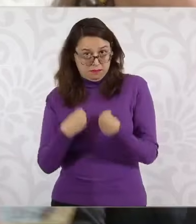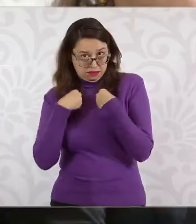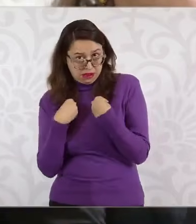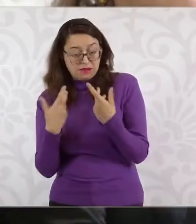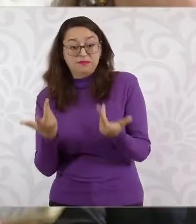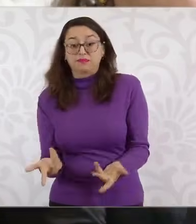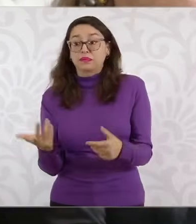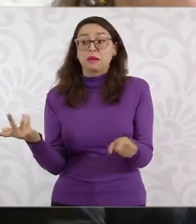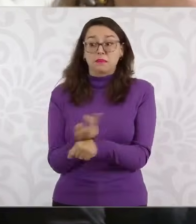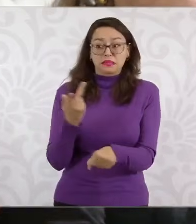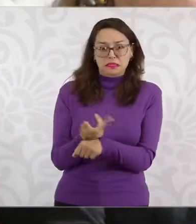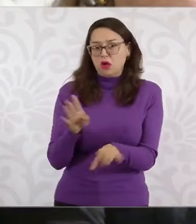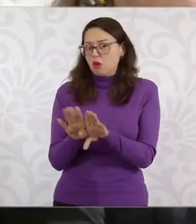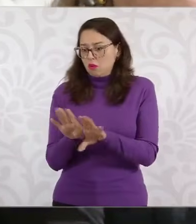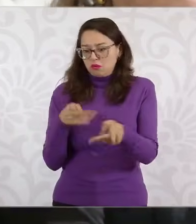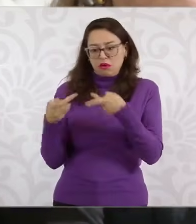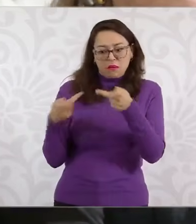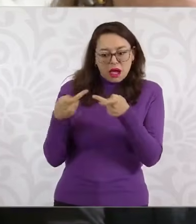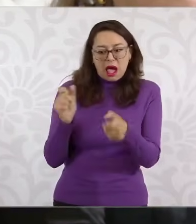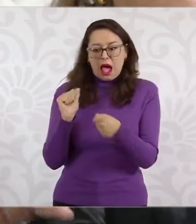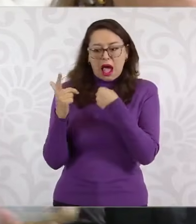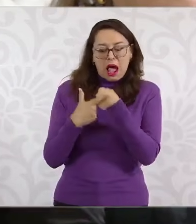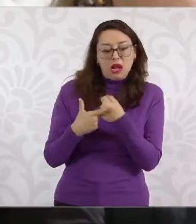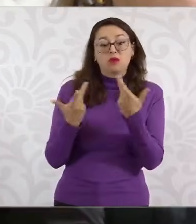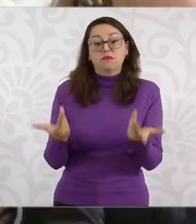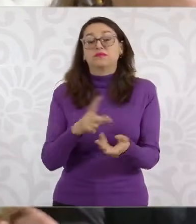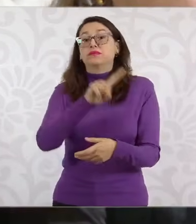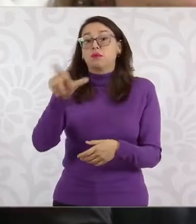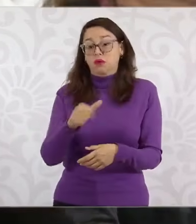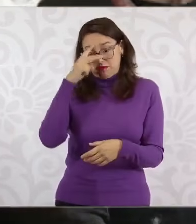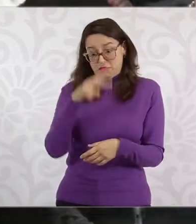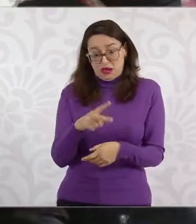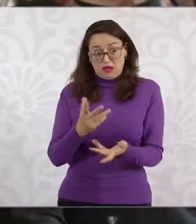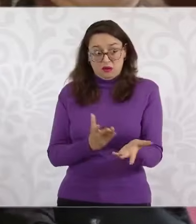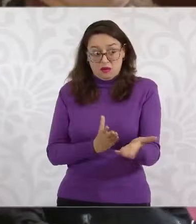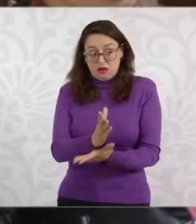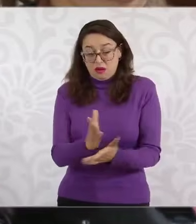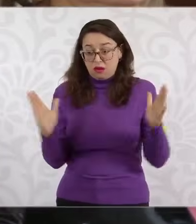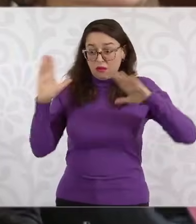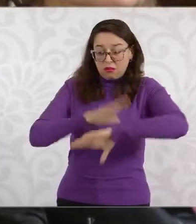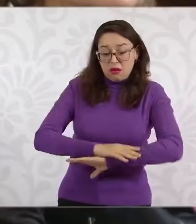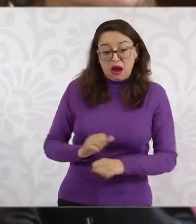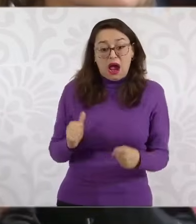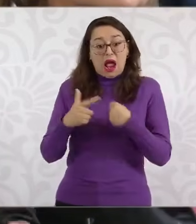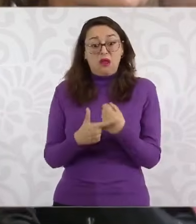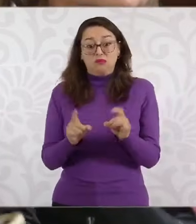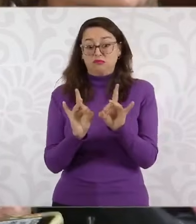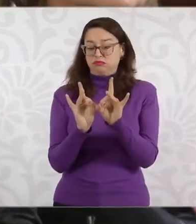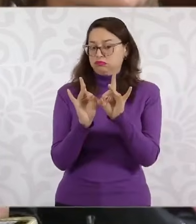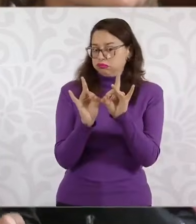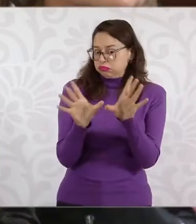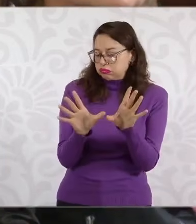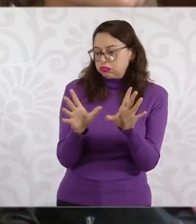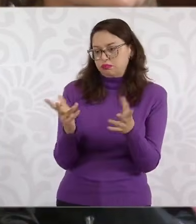por alguno de los dos países con el gobierno de México para ser interlocutor en caso de que se lleve a cabo una pláticas entre